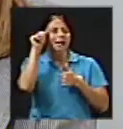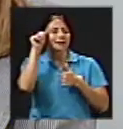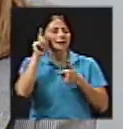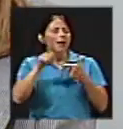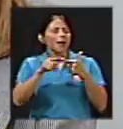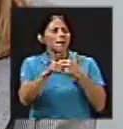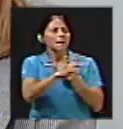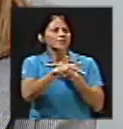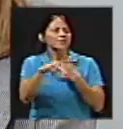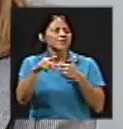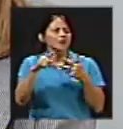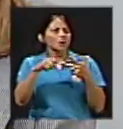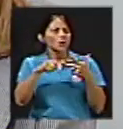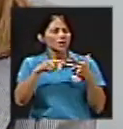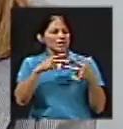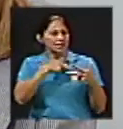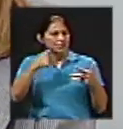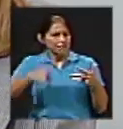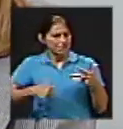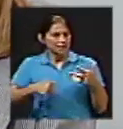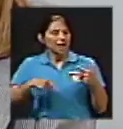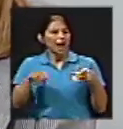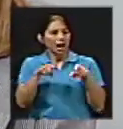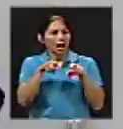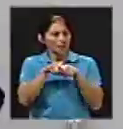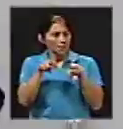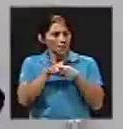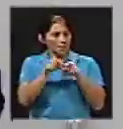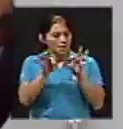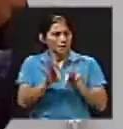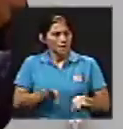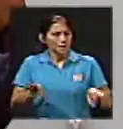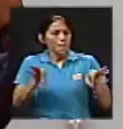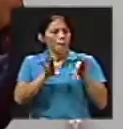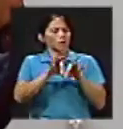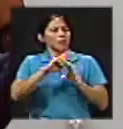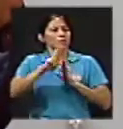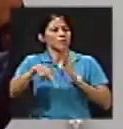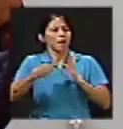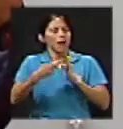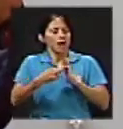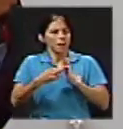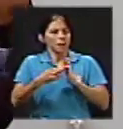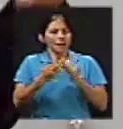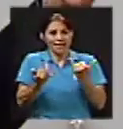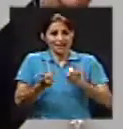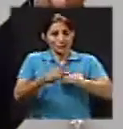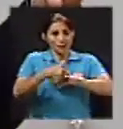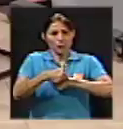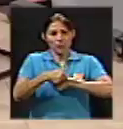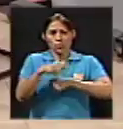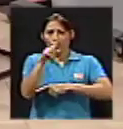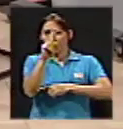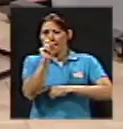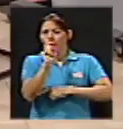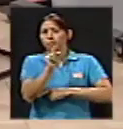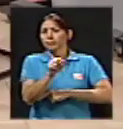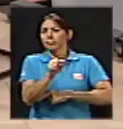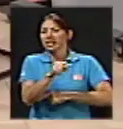ahí juega un papel importantísimo, tanto que una de las grandes preguntas en este momento es cuánto crecerá